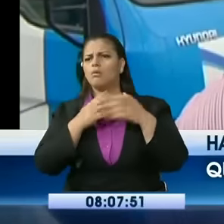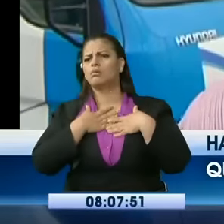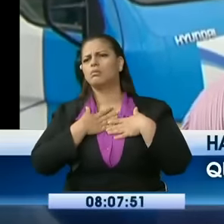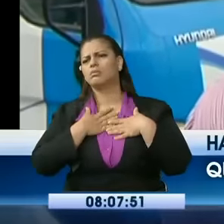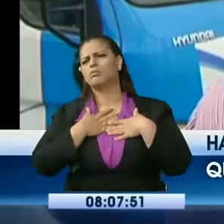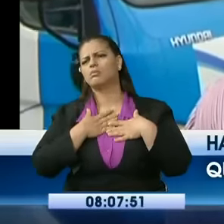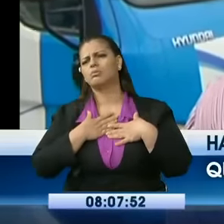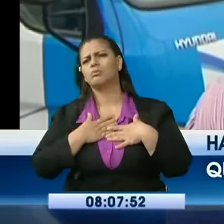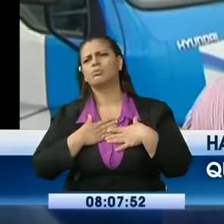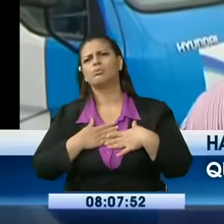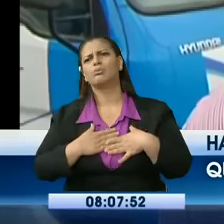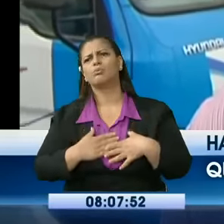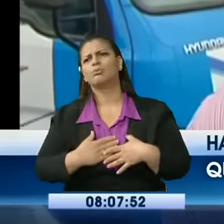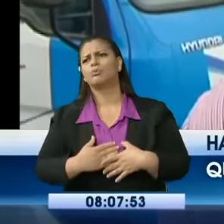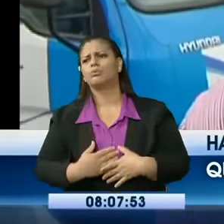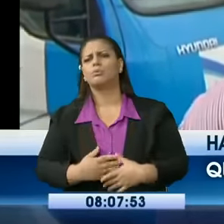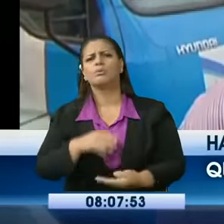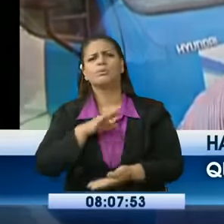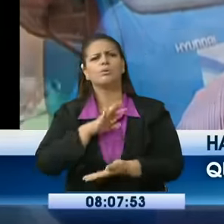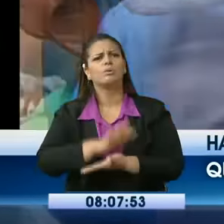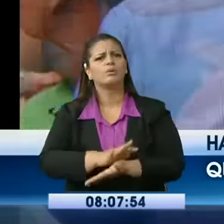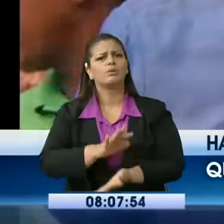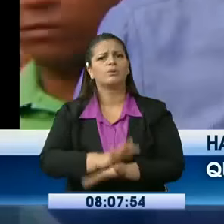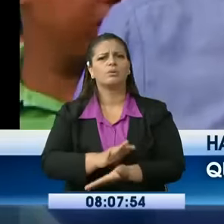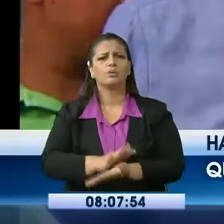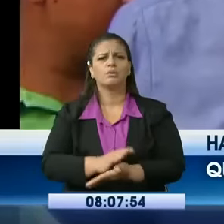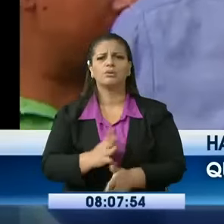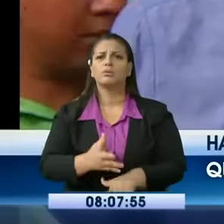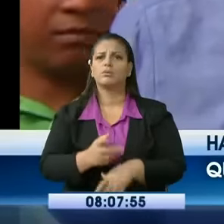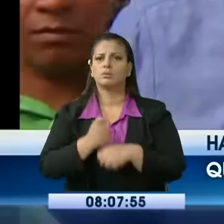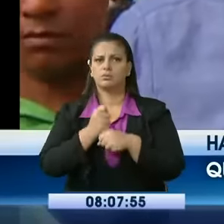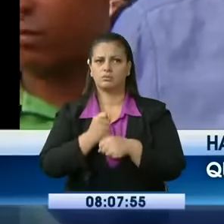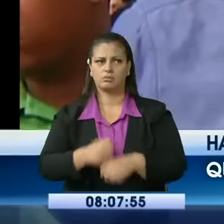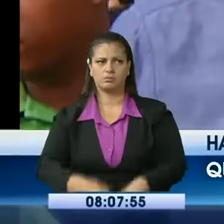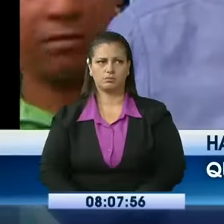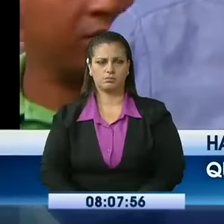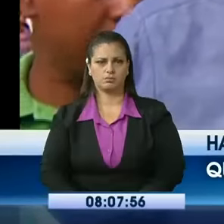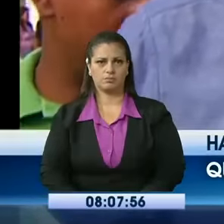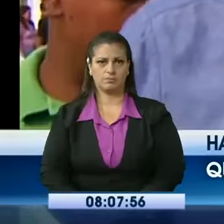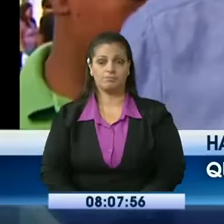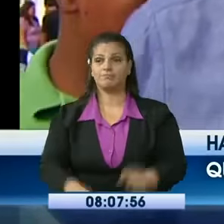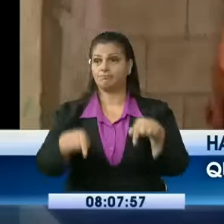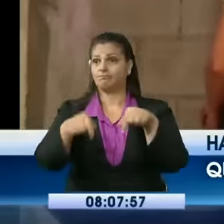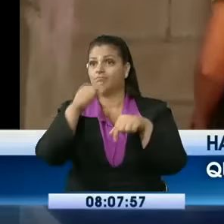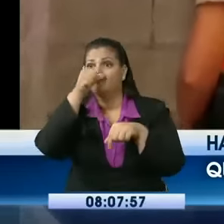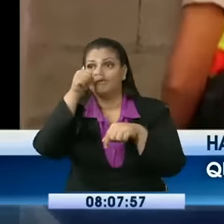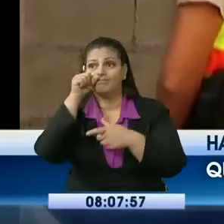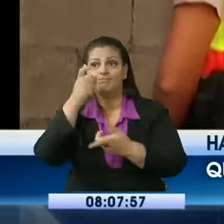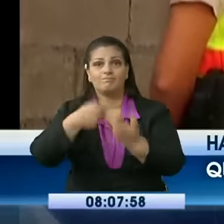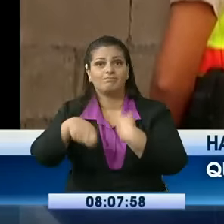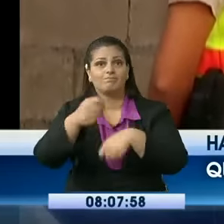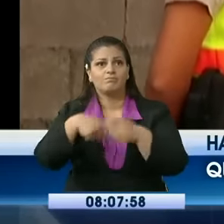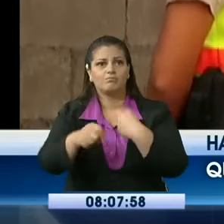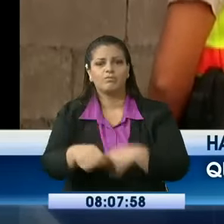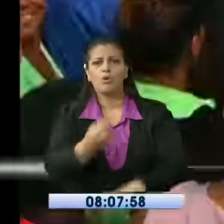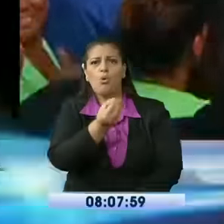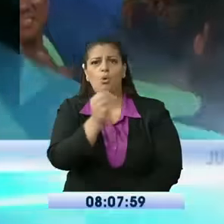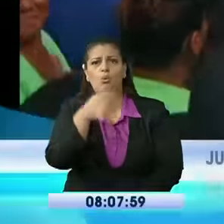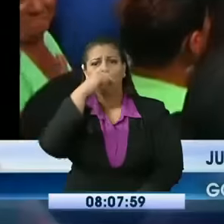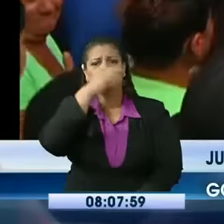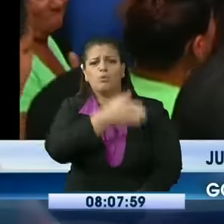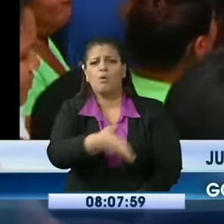tanta seguridad como la que está viendo en estos momentos. Un sector que presenta problemas de microtráfico, de inseguridad. Hay gran cantidad de niños, de adolescentes.